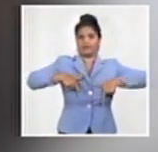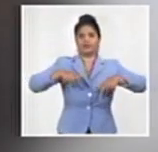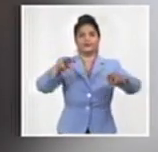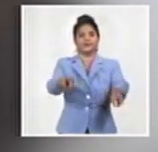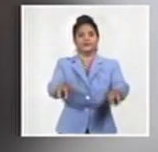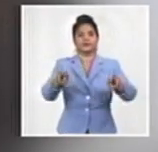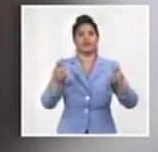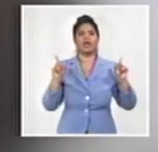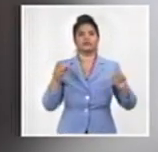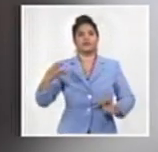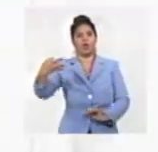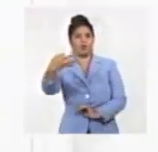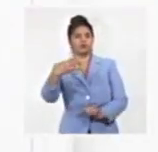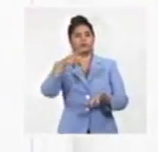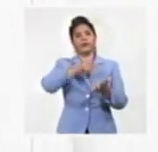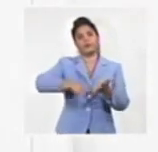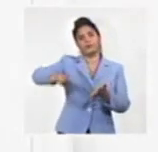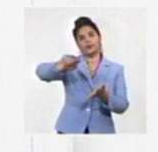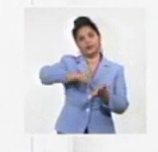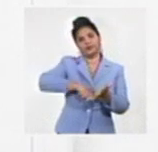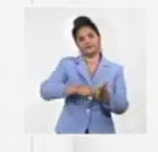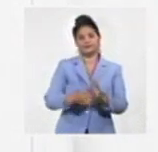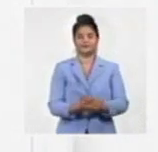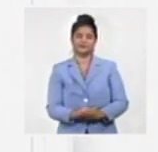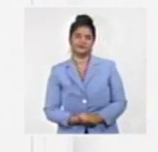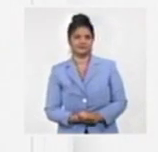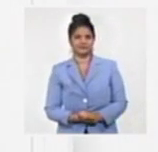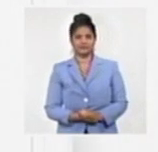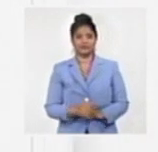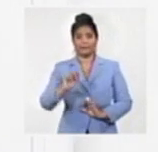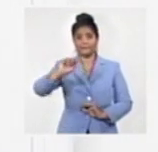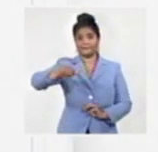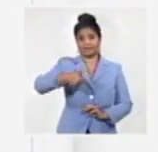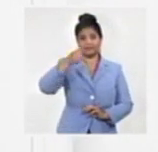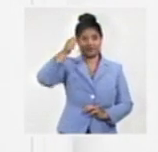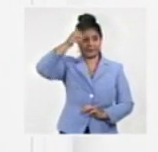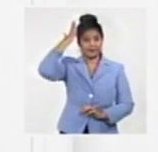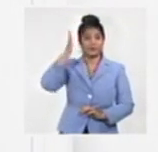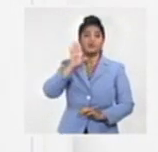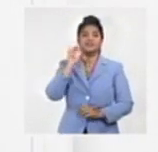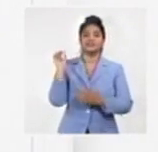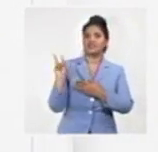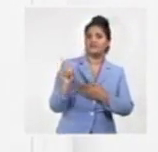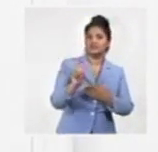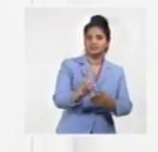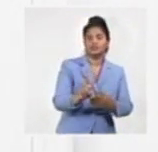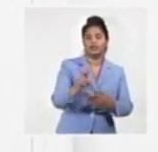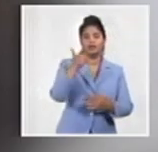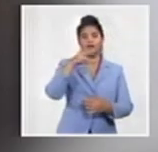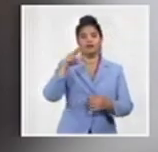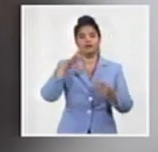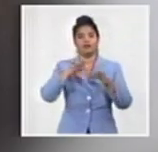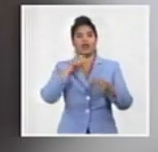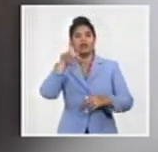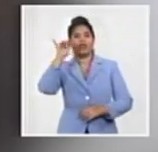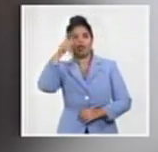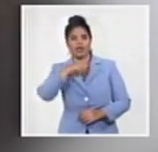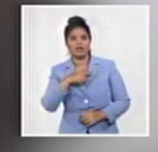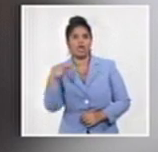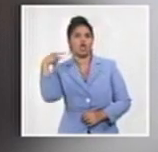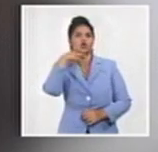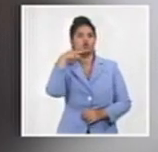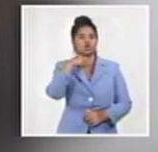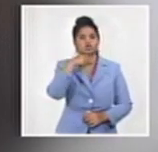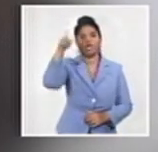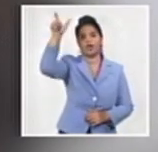a las asambleas municipales del Poder Popular. El mandatario cubano confirmó que visitará Argelia, Rusia, Turquía y China